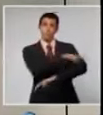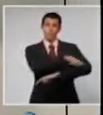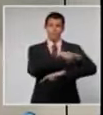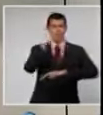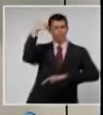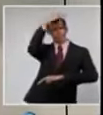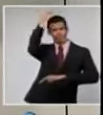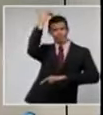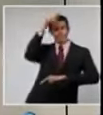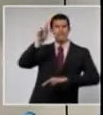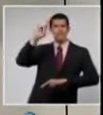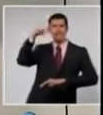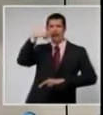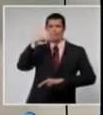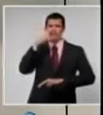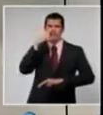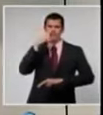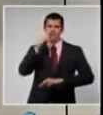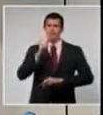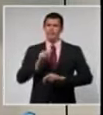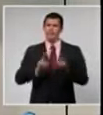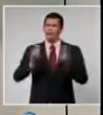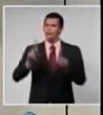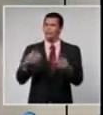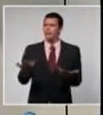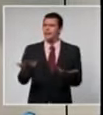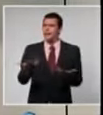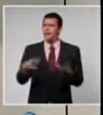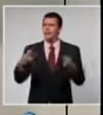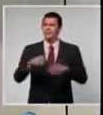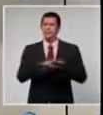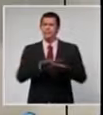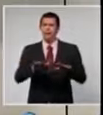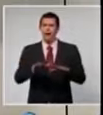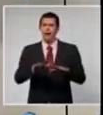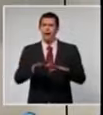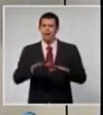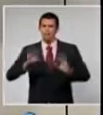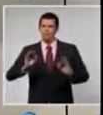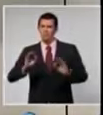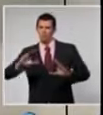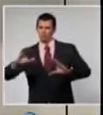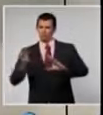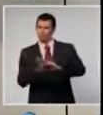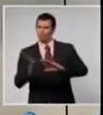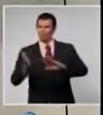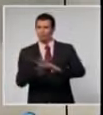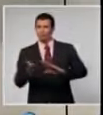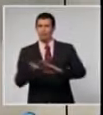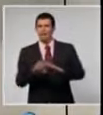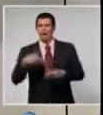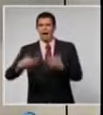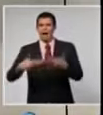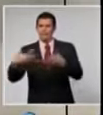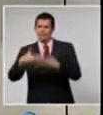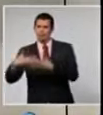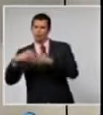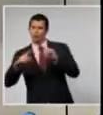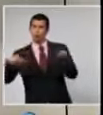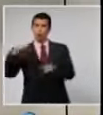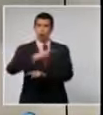Irán a cambio del levantamiento de las sanciones ilegales impuestas contra ese país por Estados Unidos y la Unión Europea. Para los